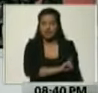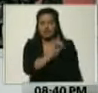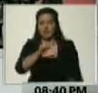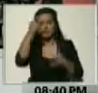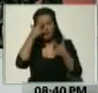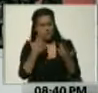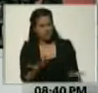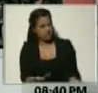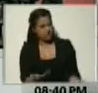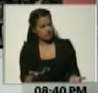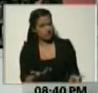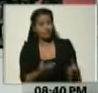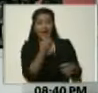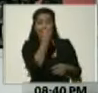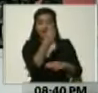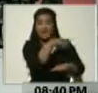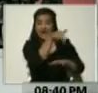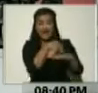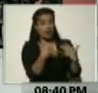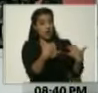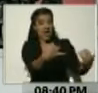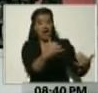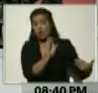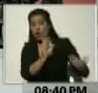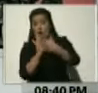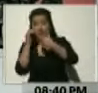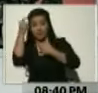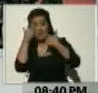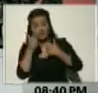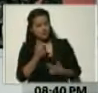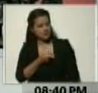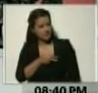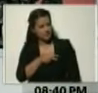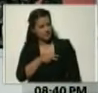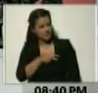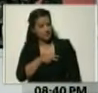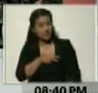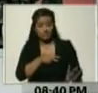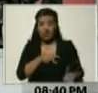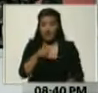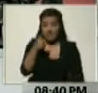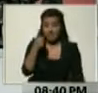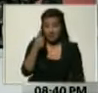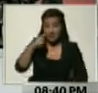una asamblea en contra. Por eso hay que ponerse en los zapatos de Nicolás Maduro.